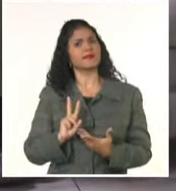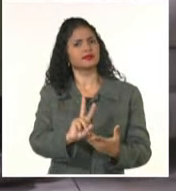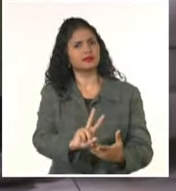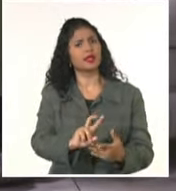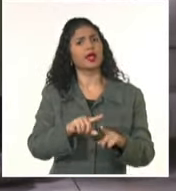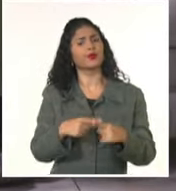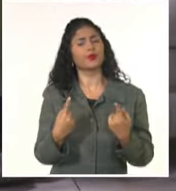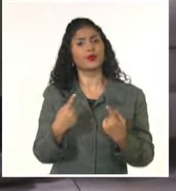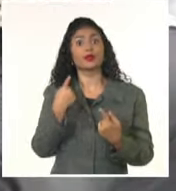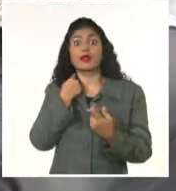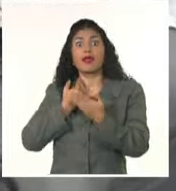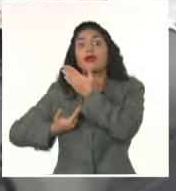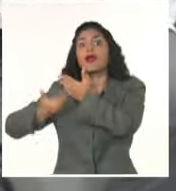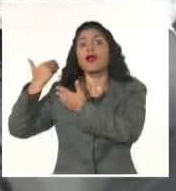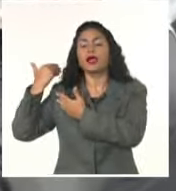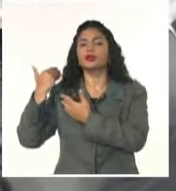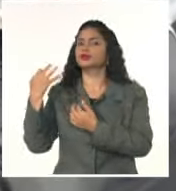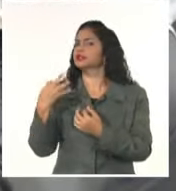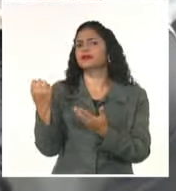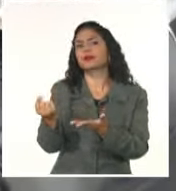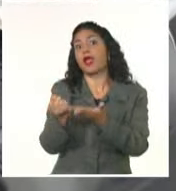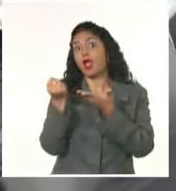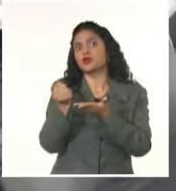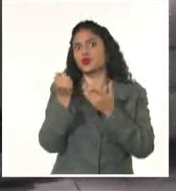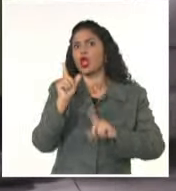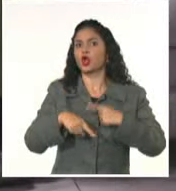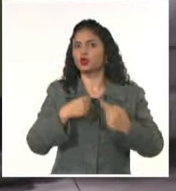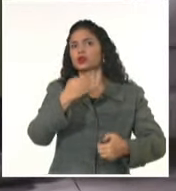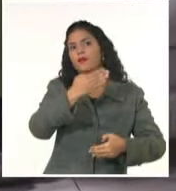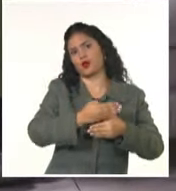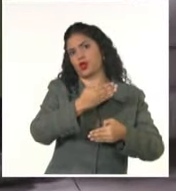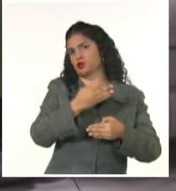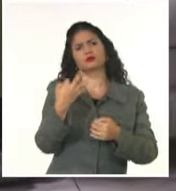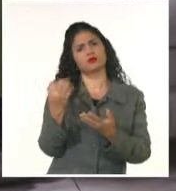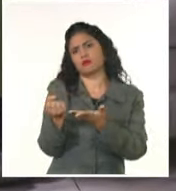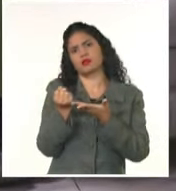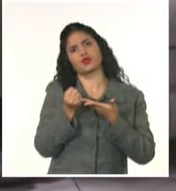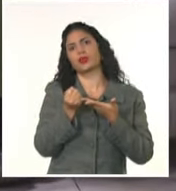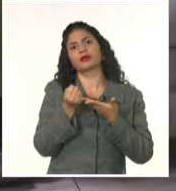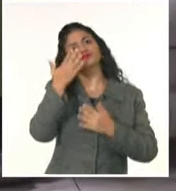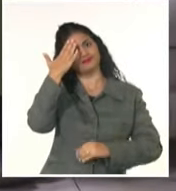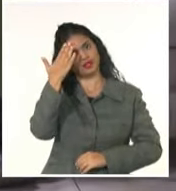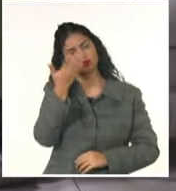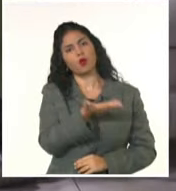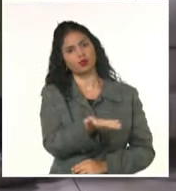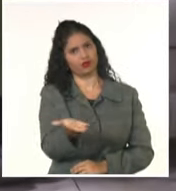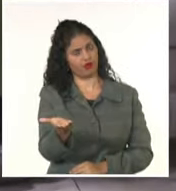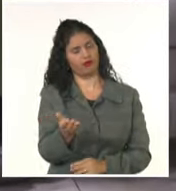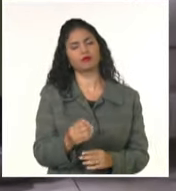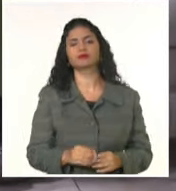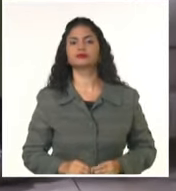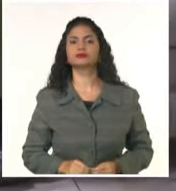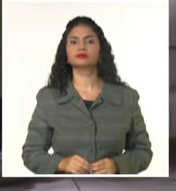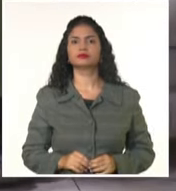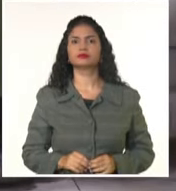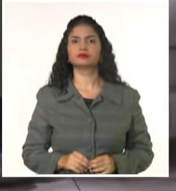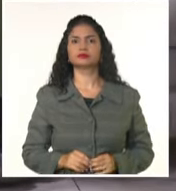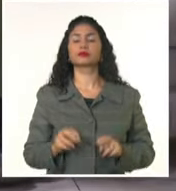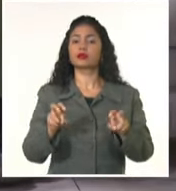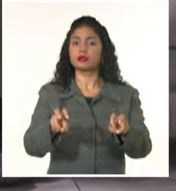dado en la lucha contra el bloqueo. Siempre en el discurso del jefe de la delegación de Namibia al segmento alto nivel de la Asamblea